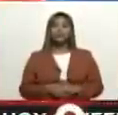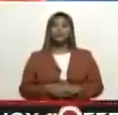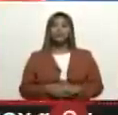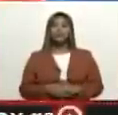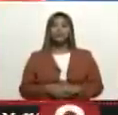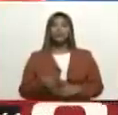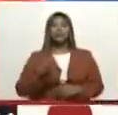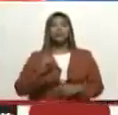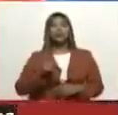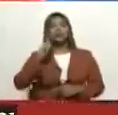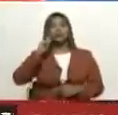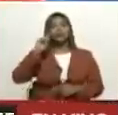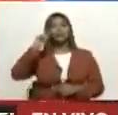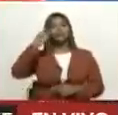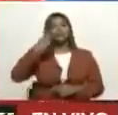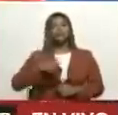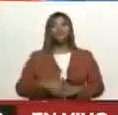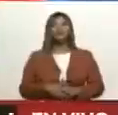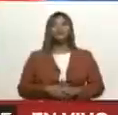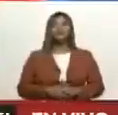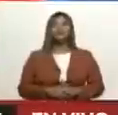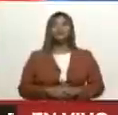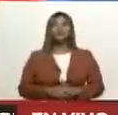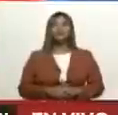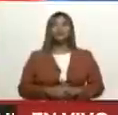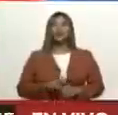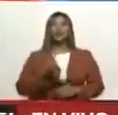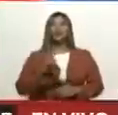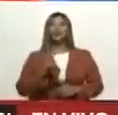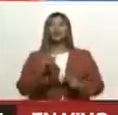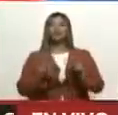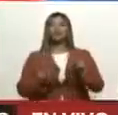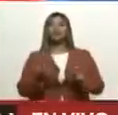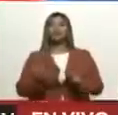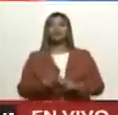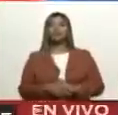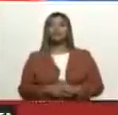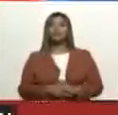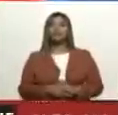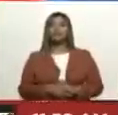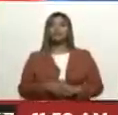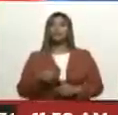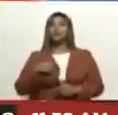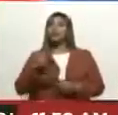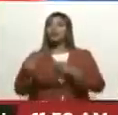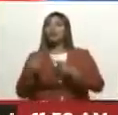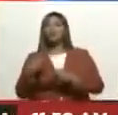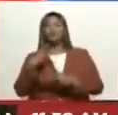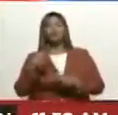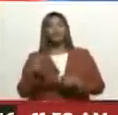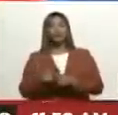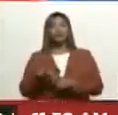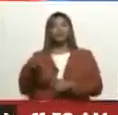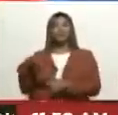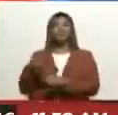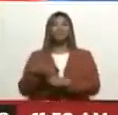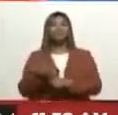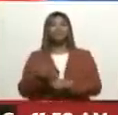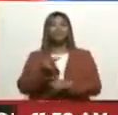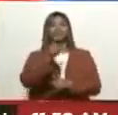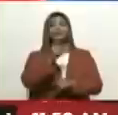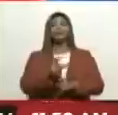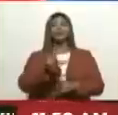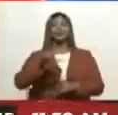debo recordar que dos sujetos, sin mediar palabras, atacaron al ciudadano